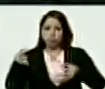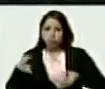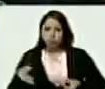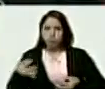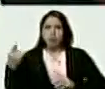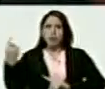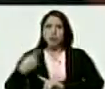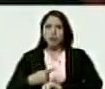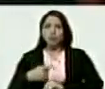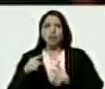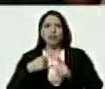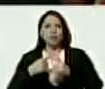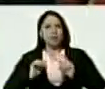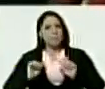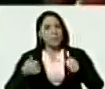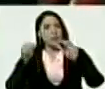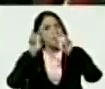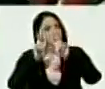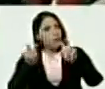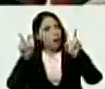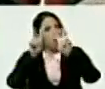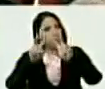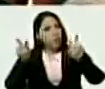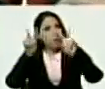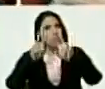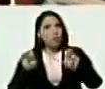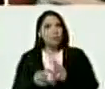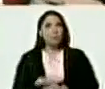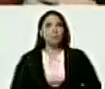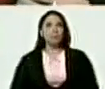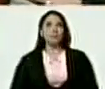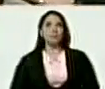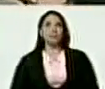denuncia y comienzan las investigaciones.